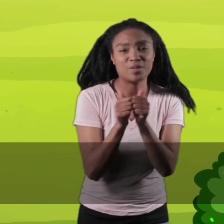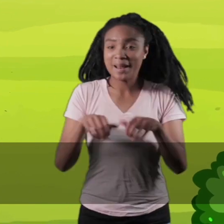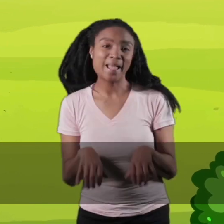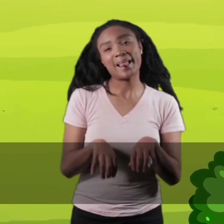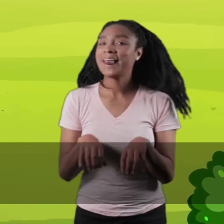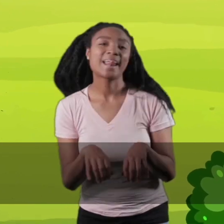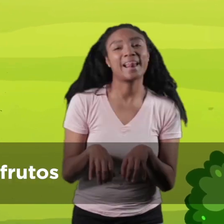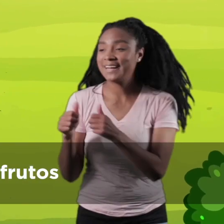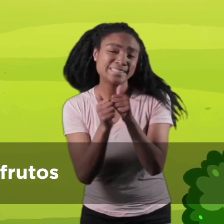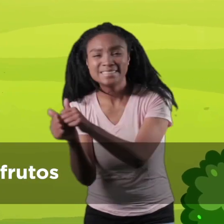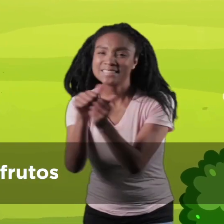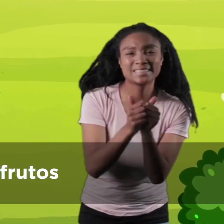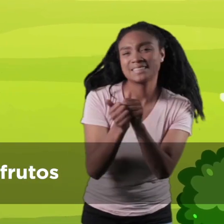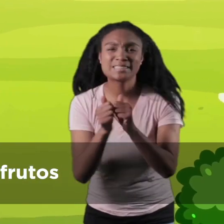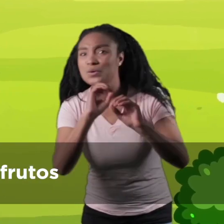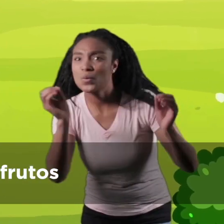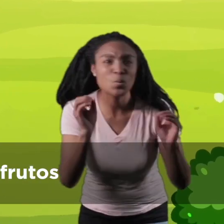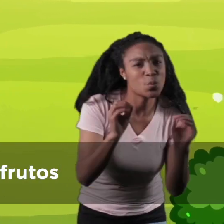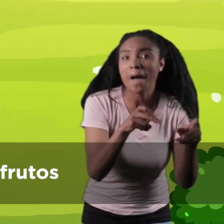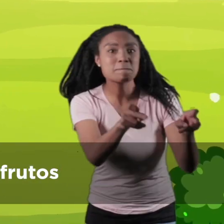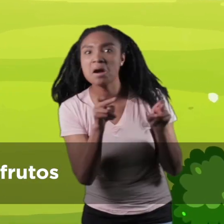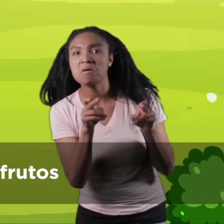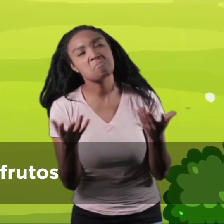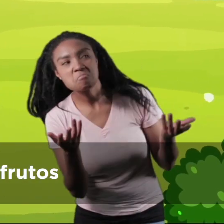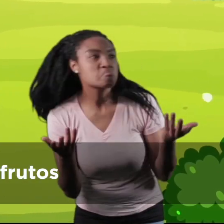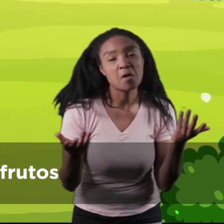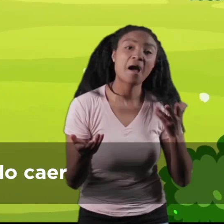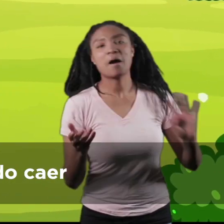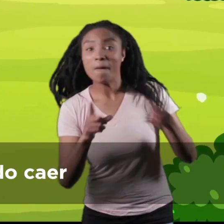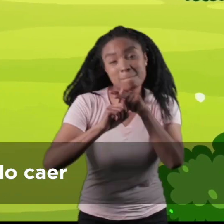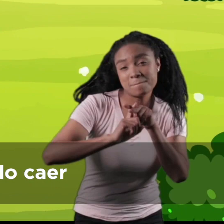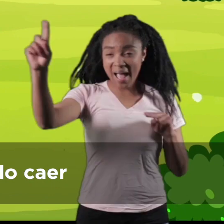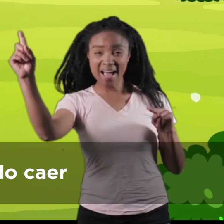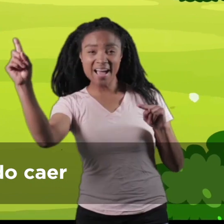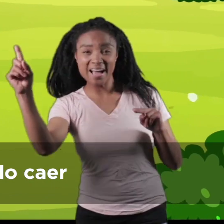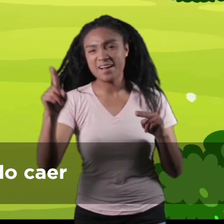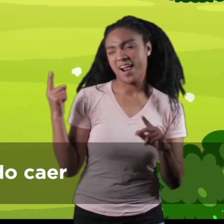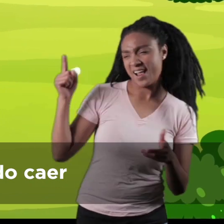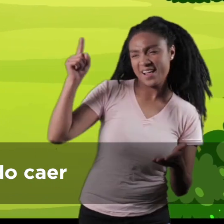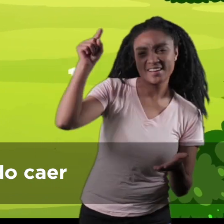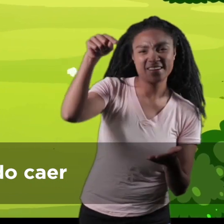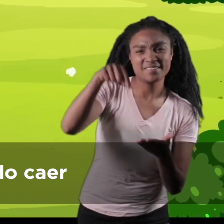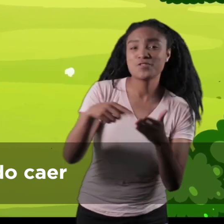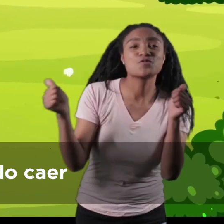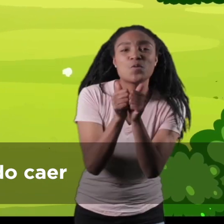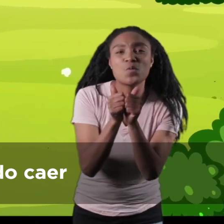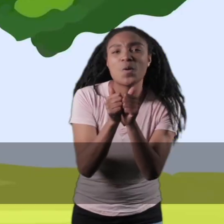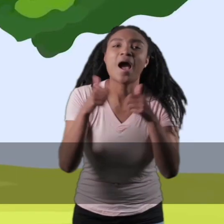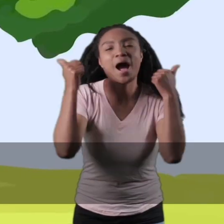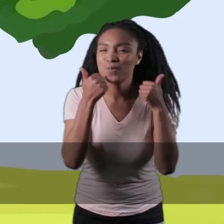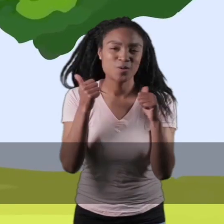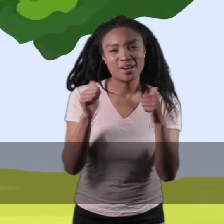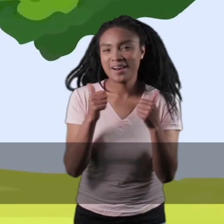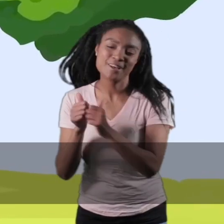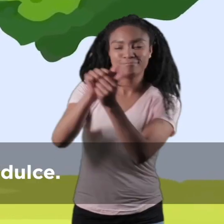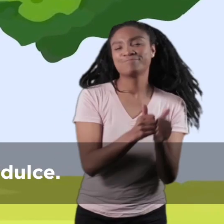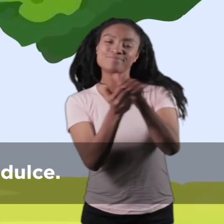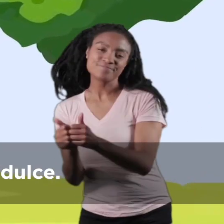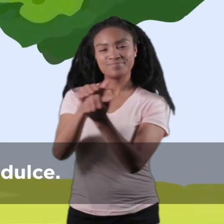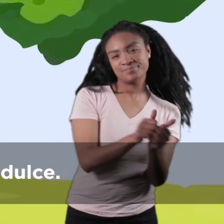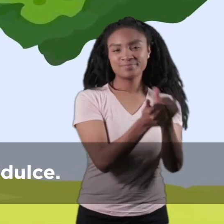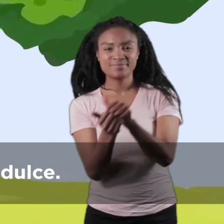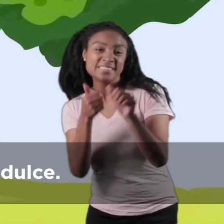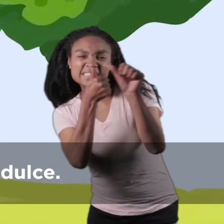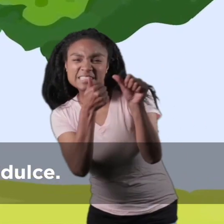del río, sintió ganas de servirse algunos frutos que esta planta había dejado caer. Tan pronto